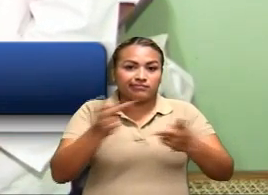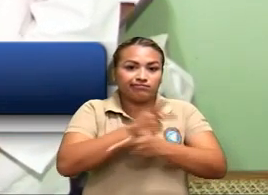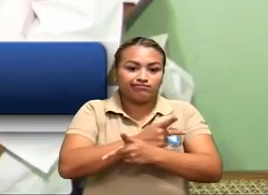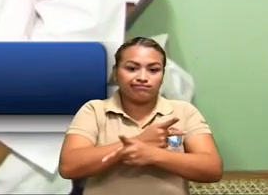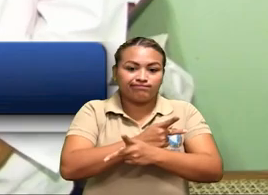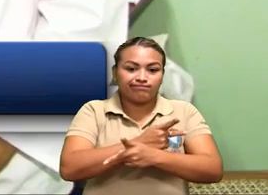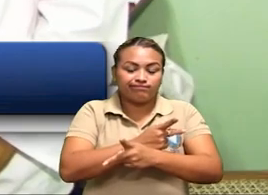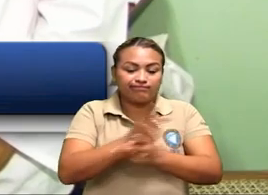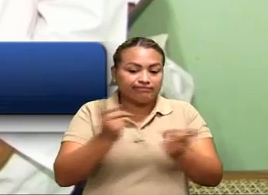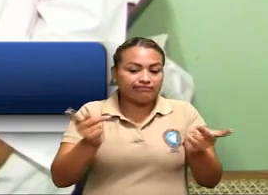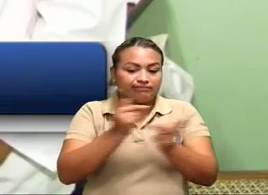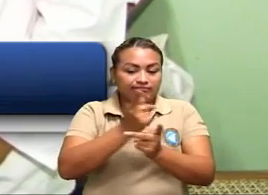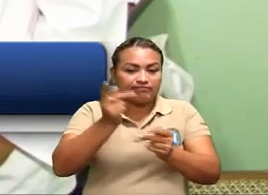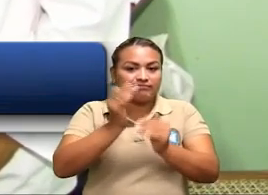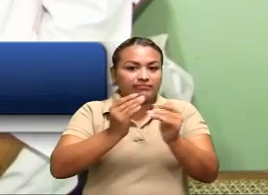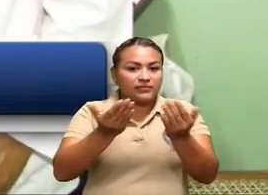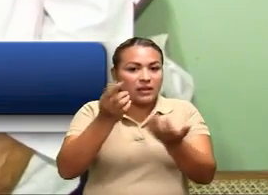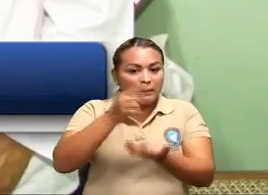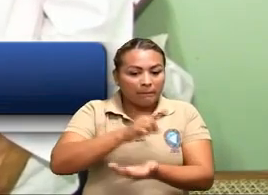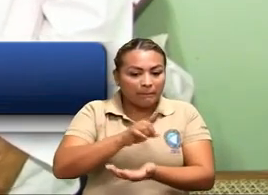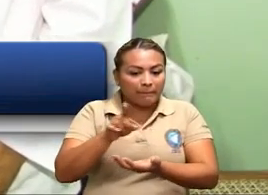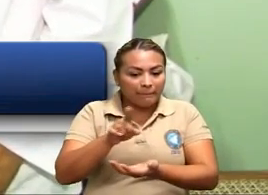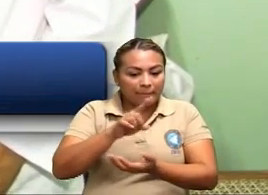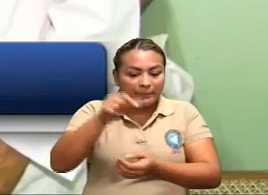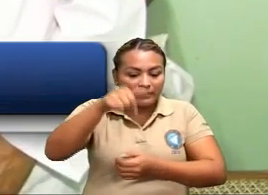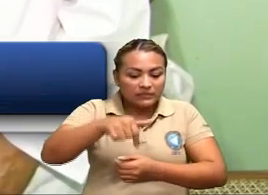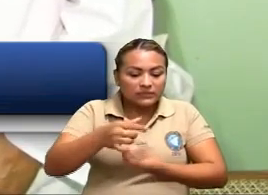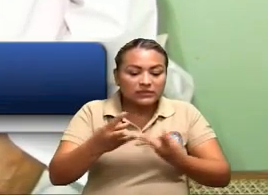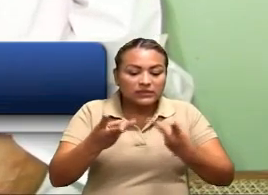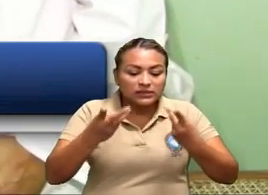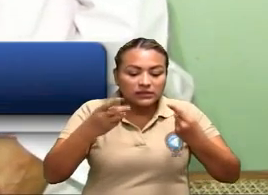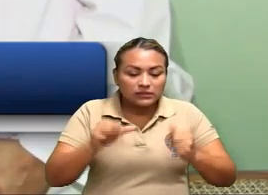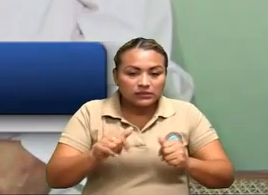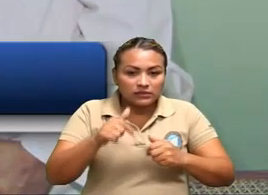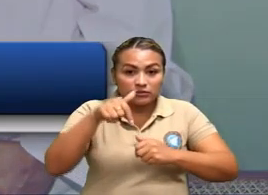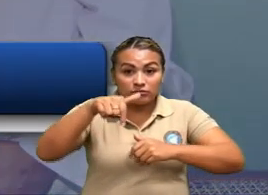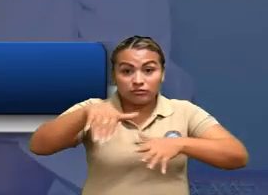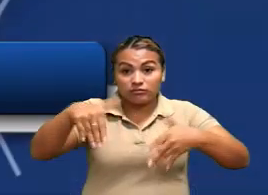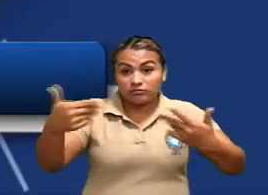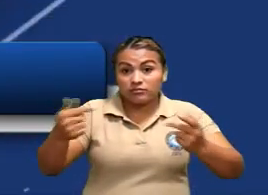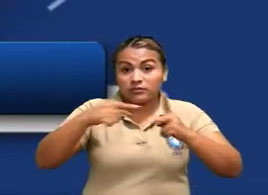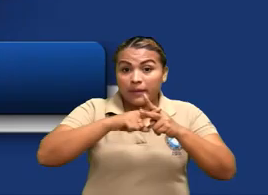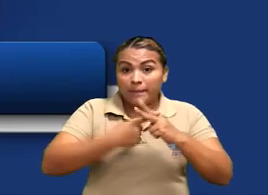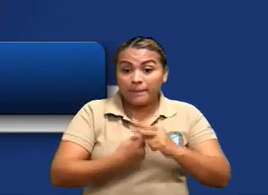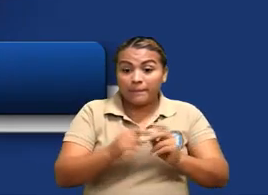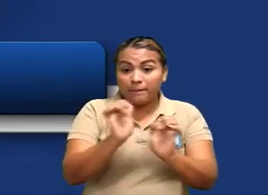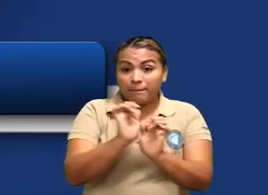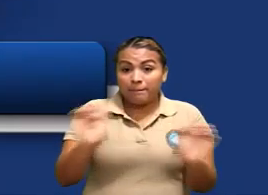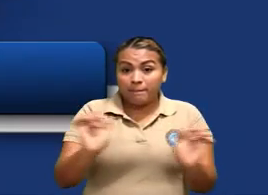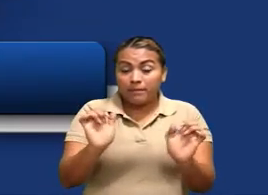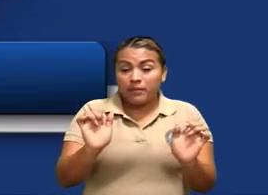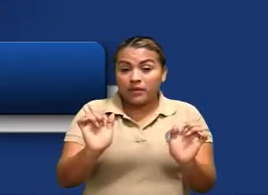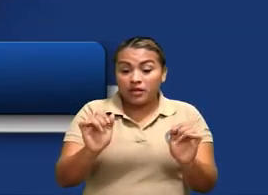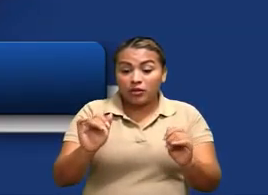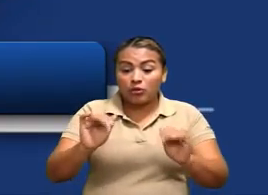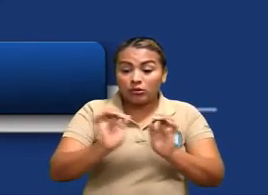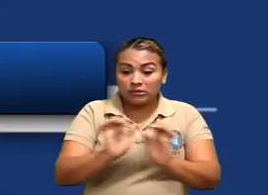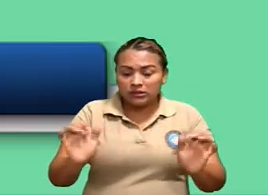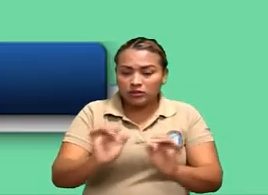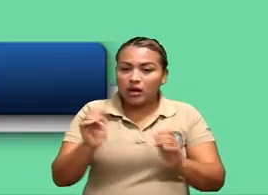pues, en cuestión del peso. Si empezamos desde niño con obesidad, las enfermedades crónicas vienen desde